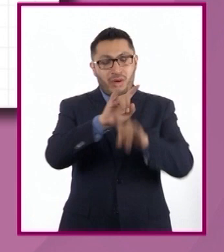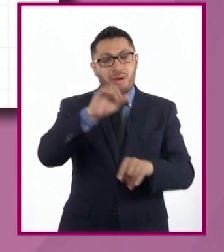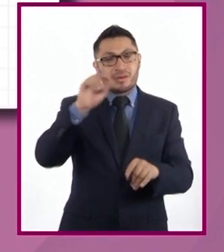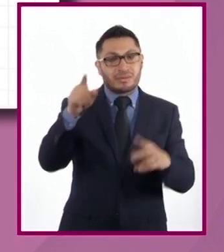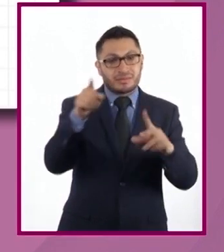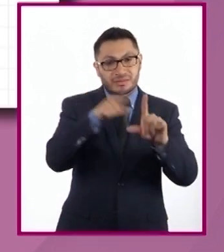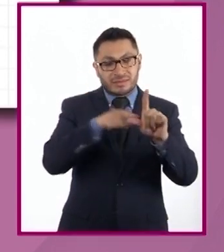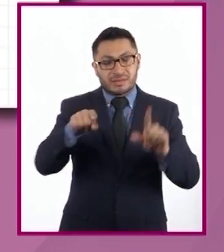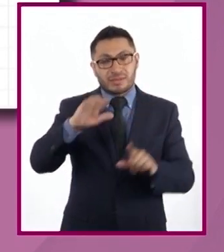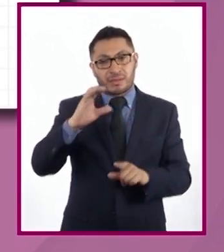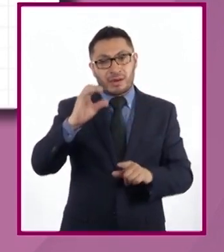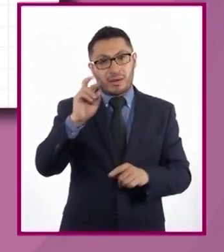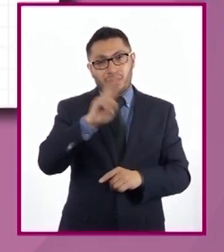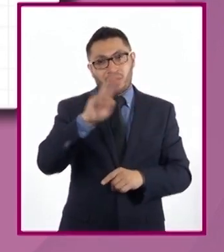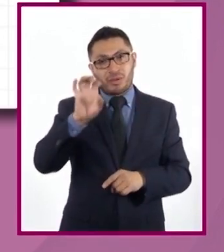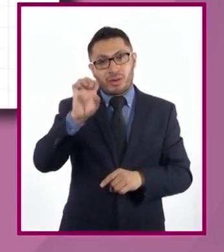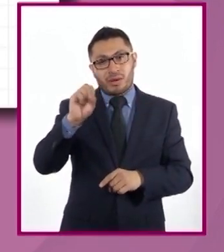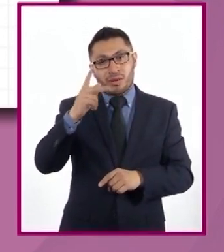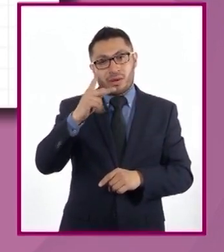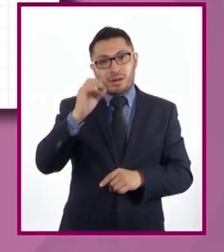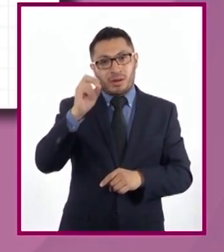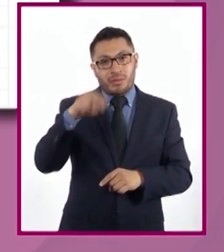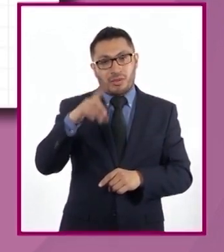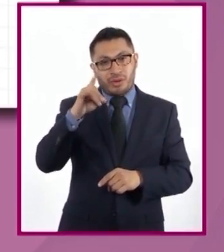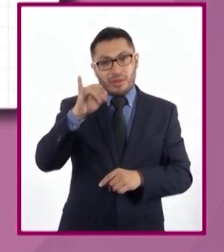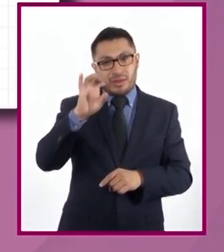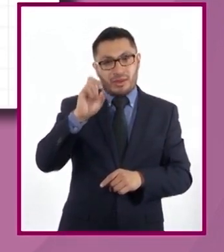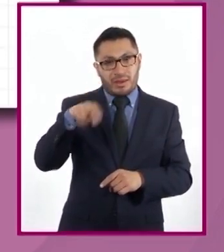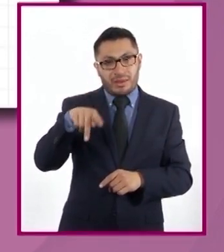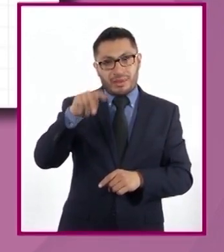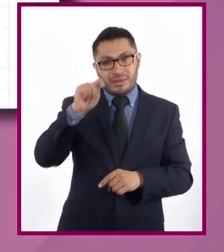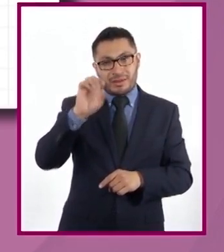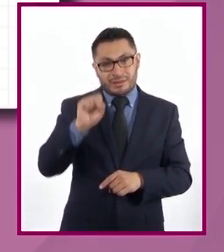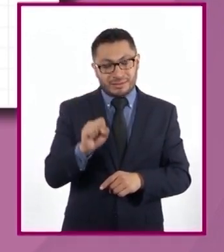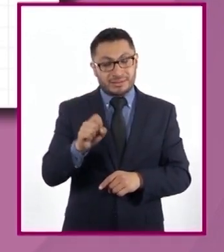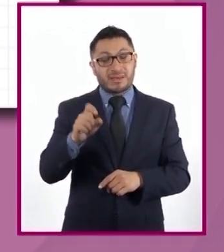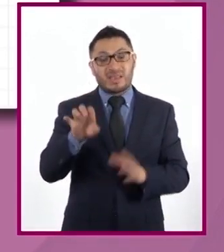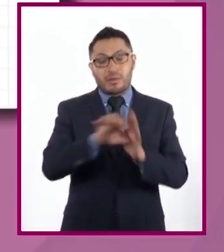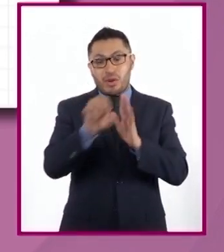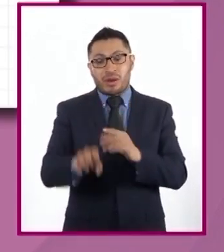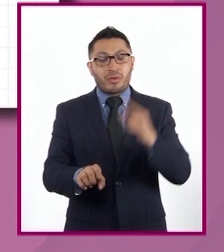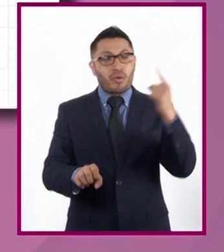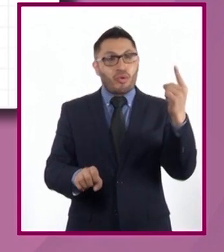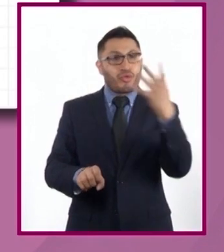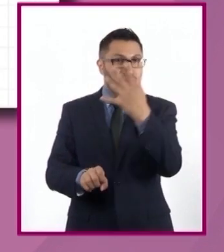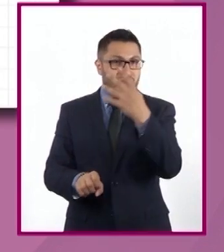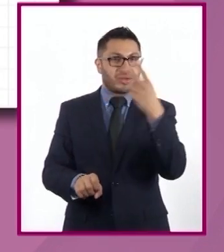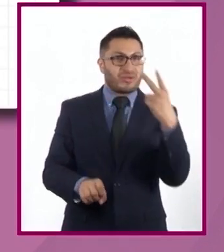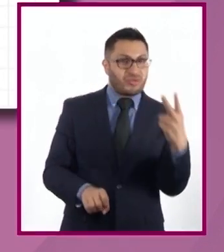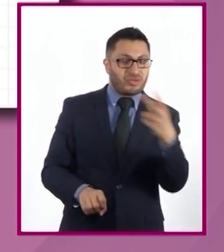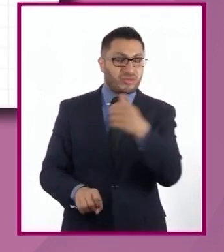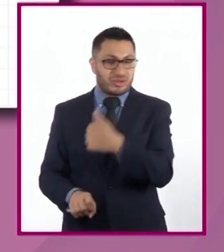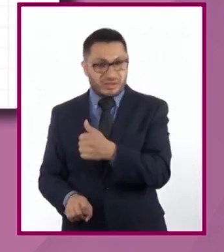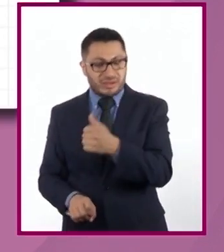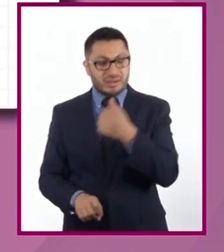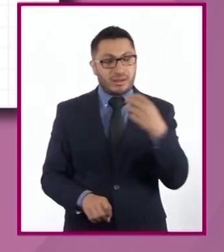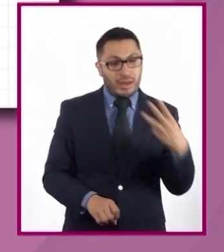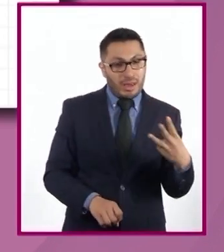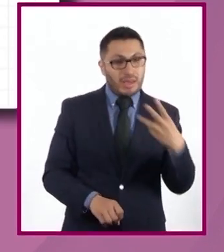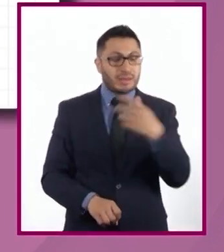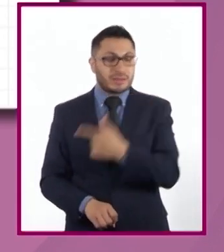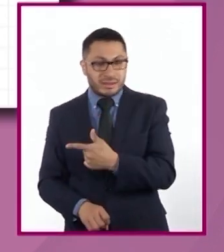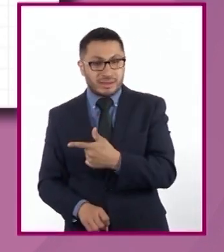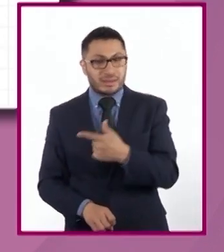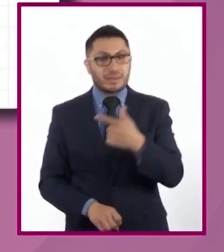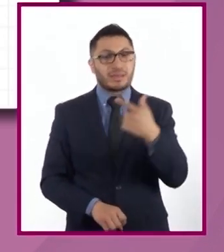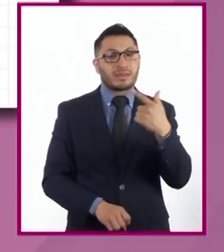ángulos correspondientes. En este caso, son el 1 con el 5, el 2 con el 6, el 3 con el